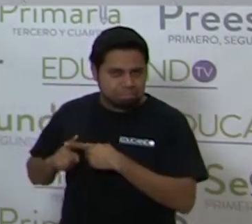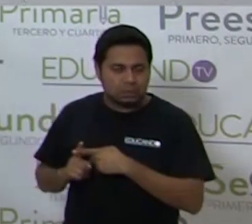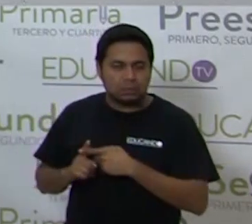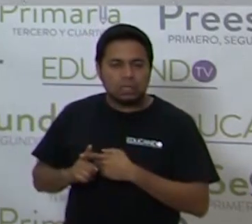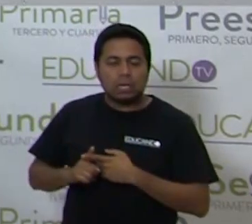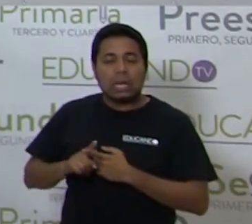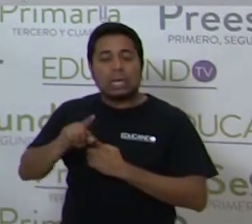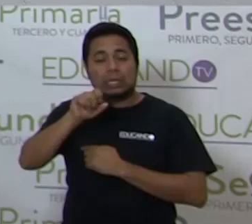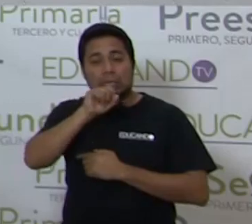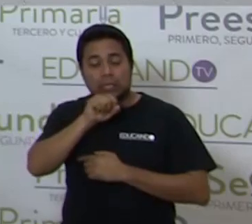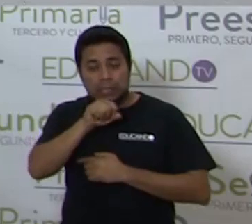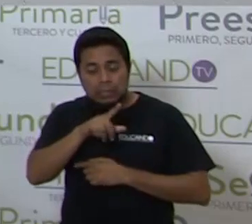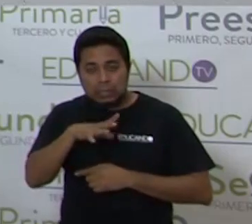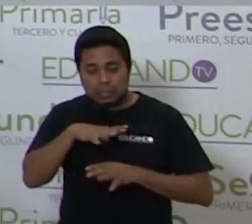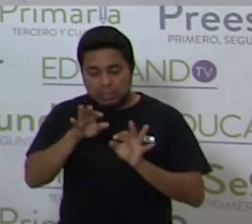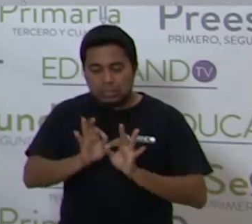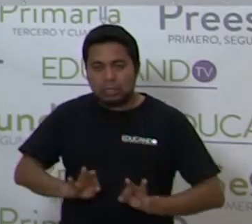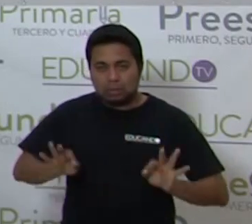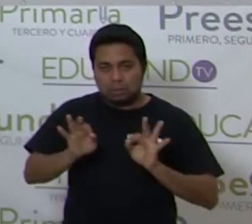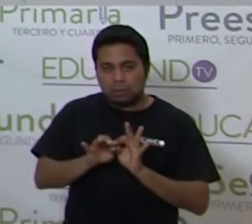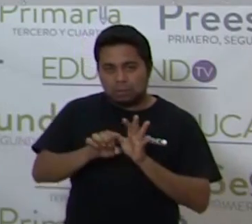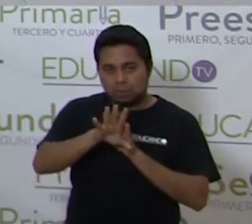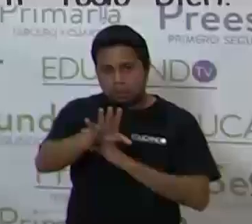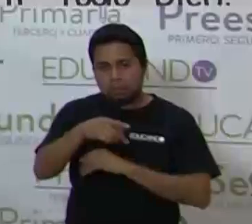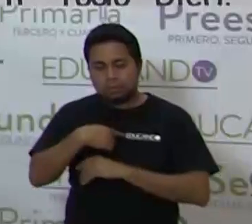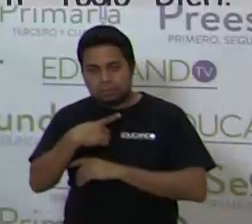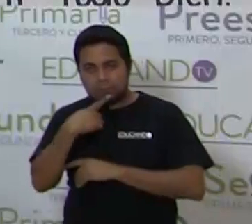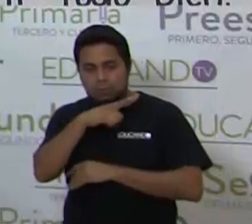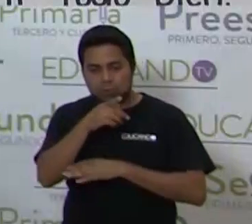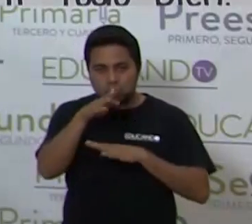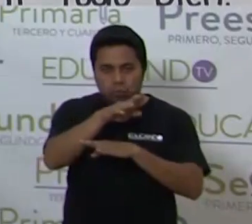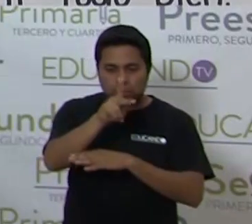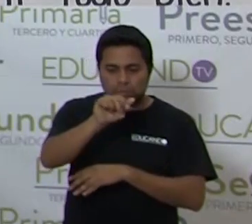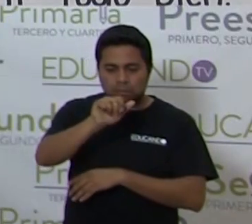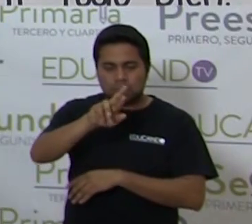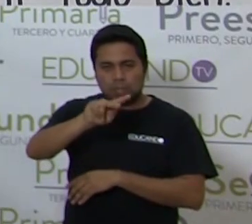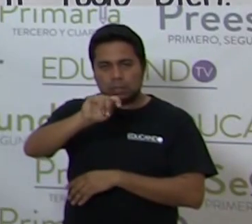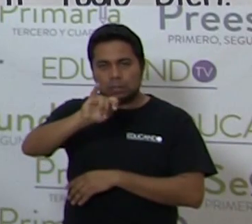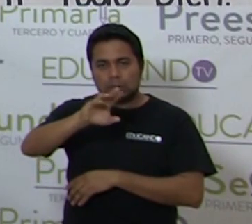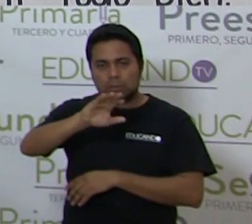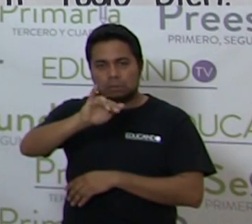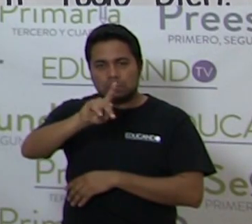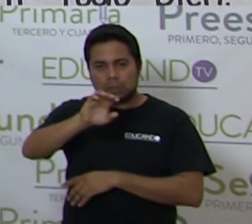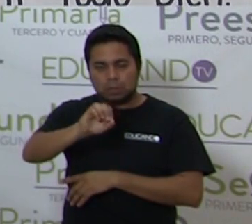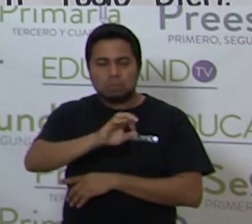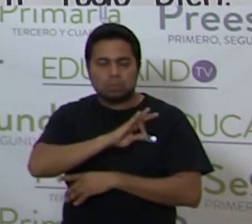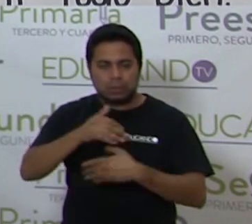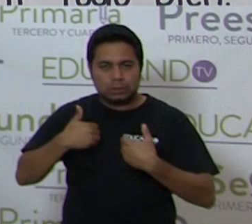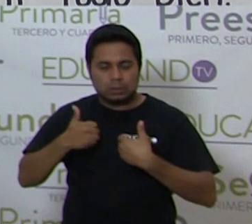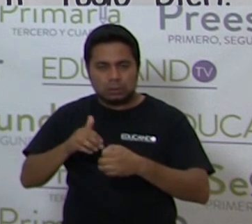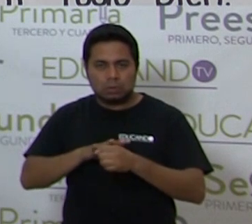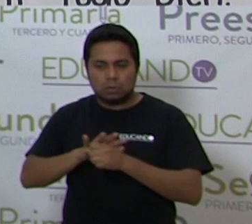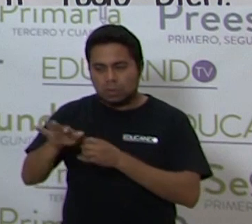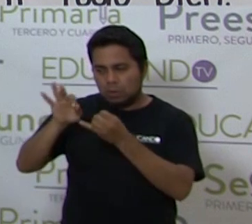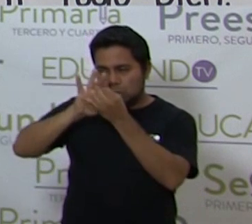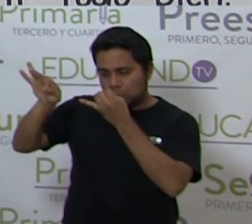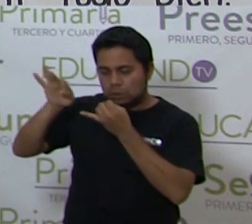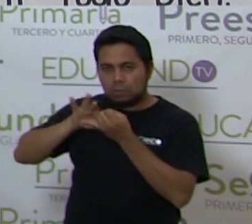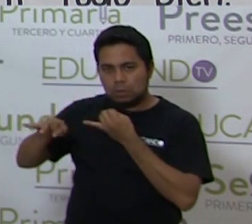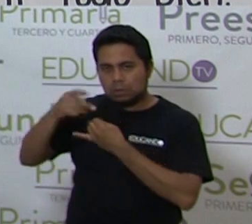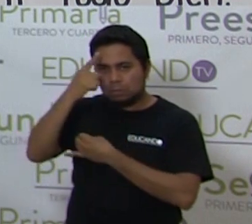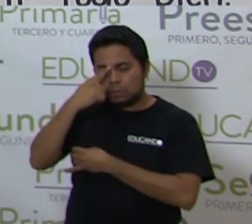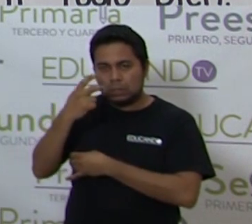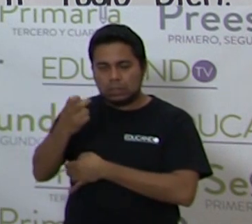muy importante que el momento de podernos referir a los participios podamos entender y comprender la terminación y para ello